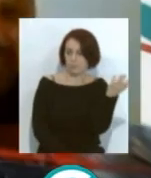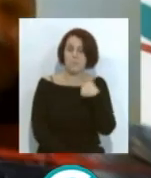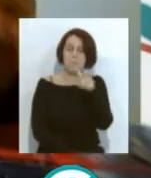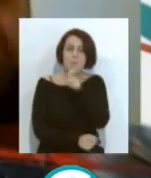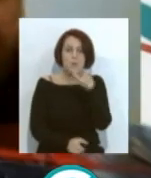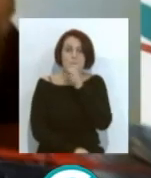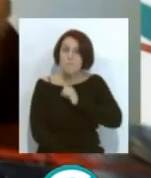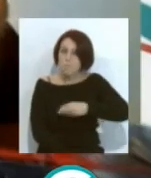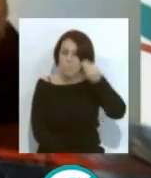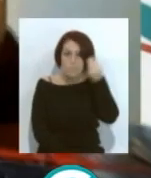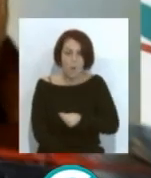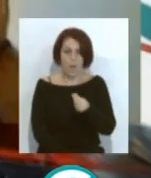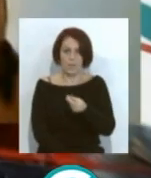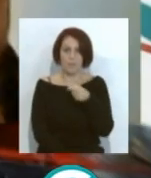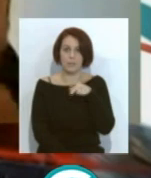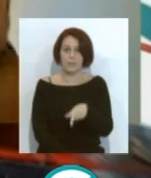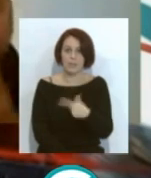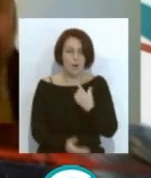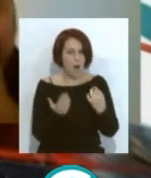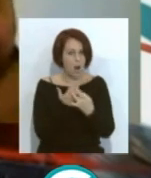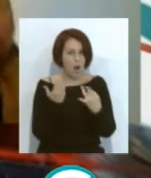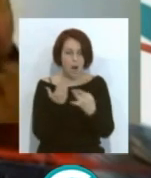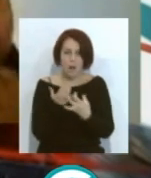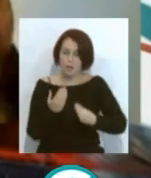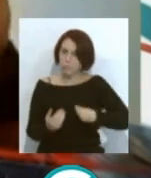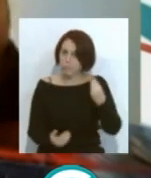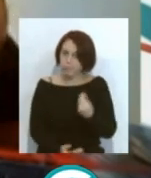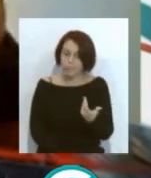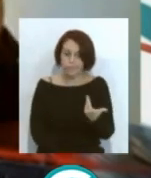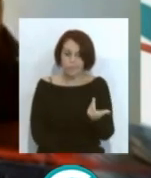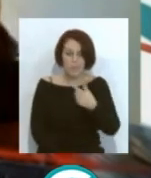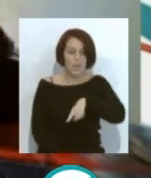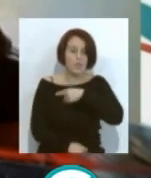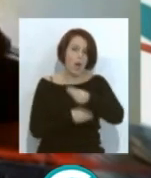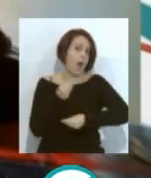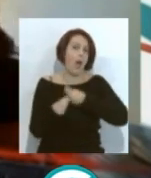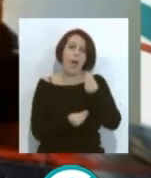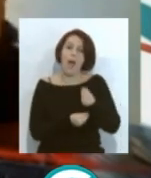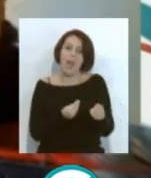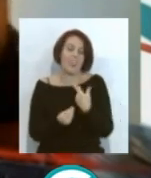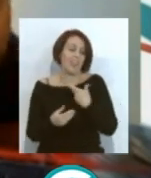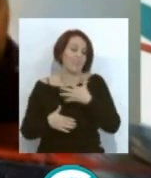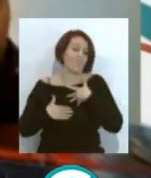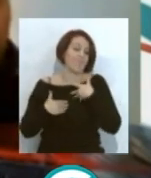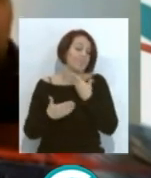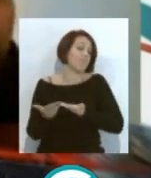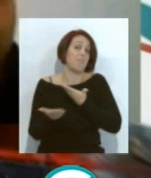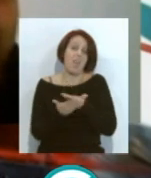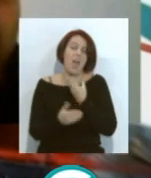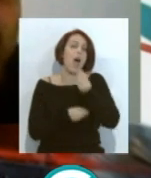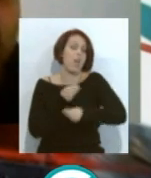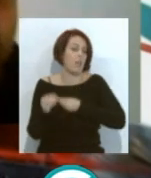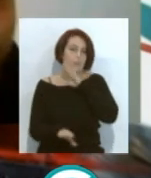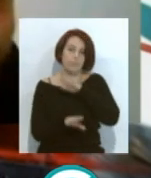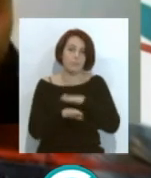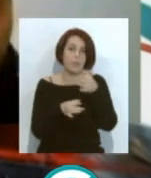gente tan buena y con tanta calidad que bueno, ellos hacen verdaderamente lo que se les pide, ¿no?